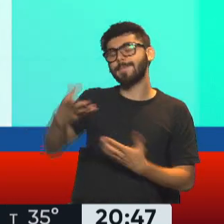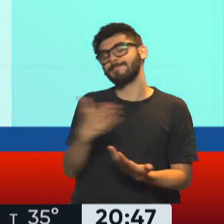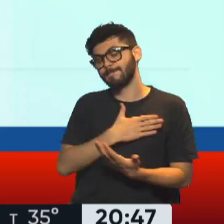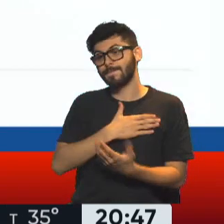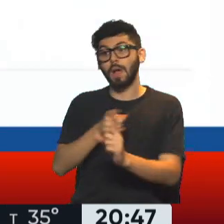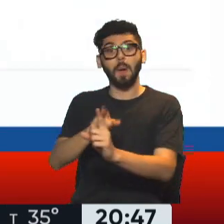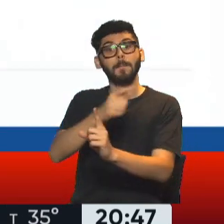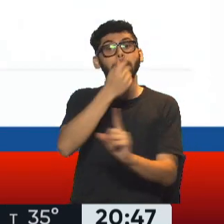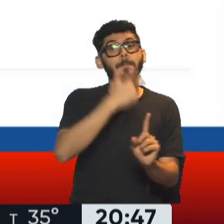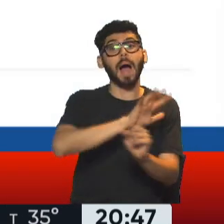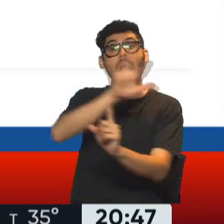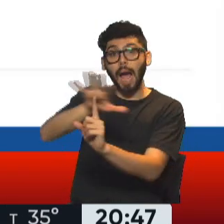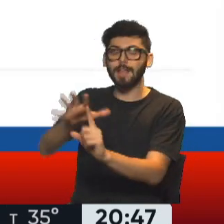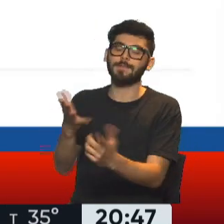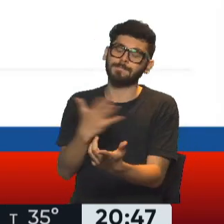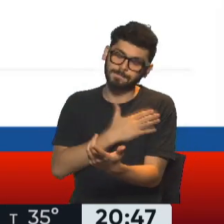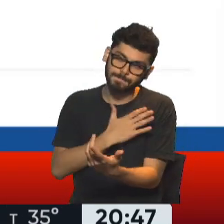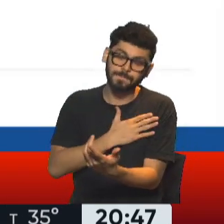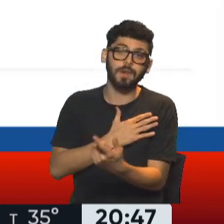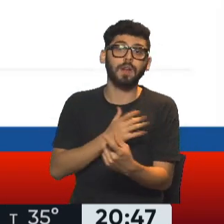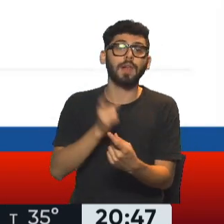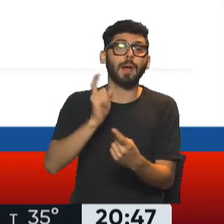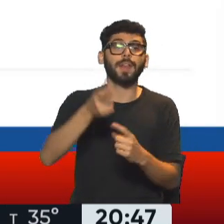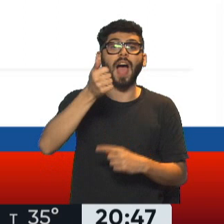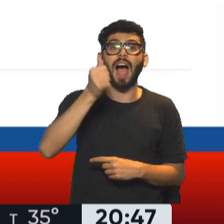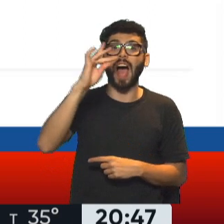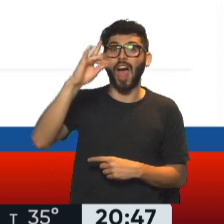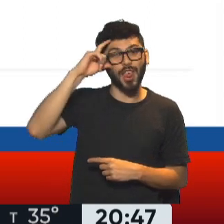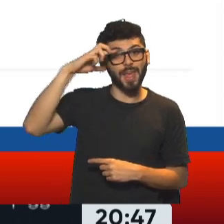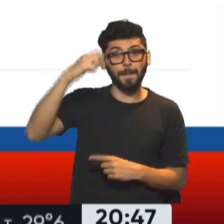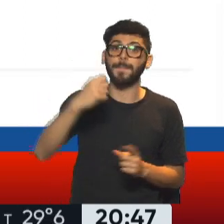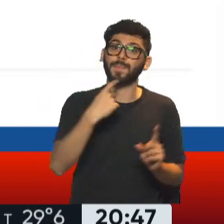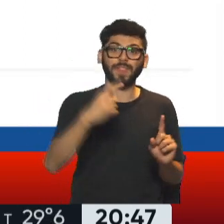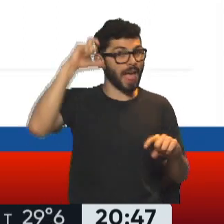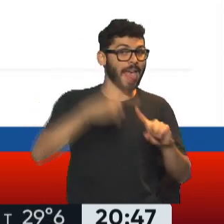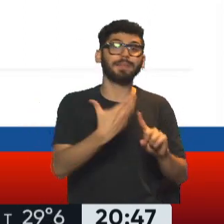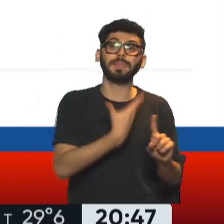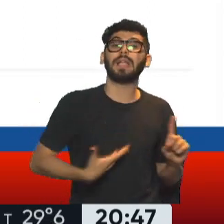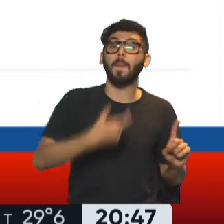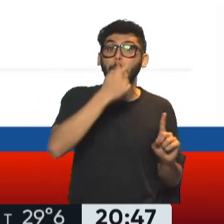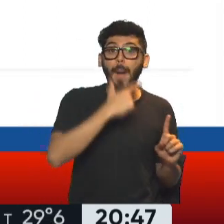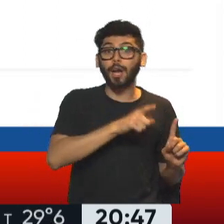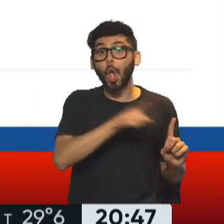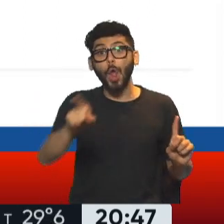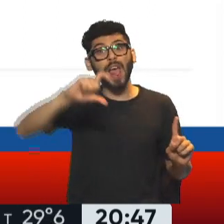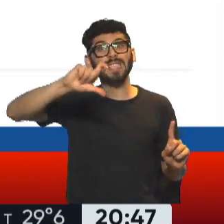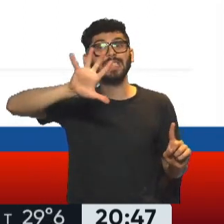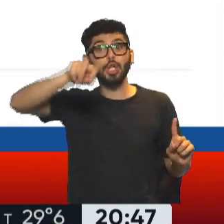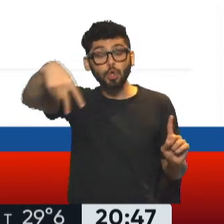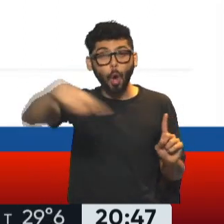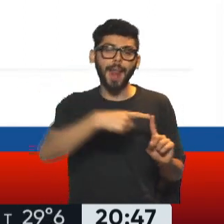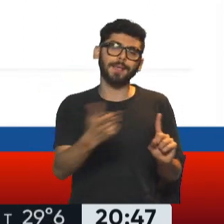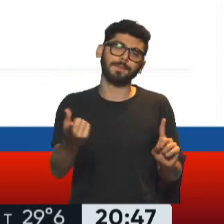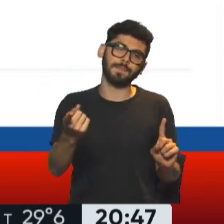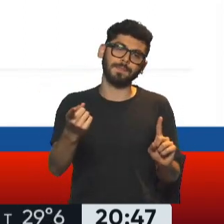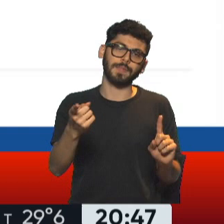por Mauricio Macri, y también ADEPA condena la acción del expresidente Mauricio Macri contra el equipo periodístico de C5N